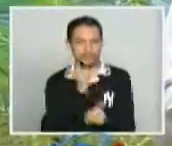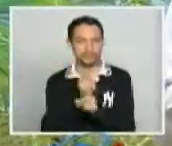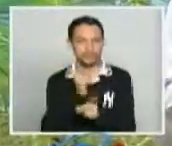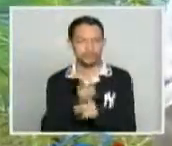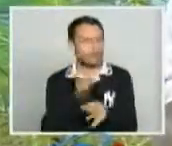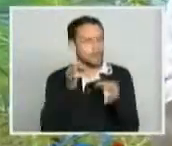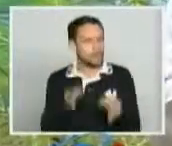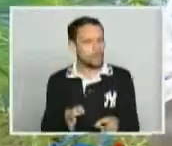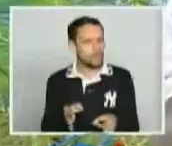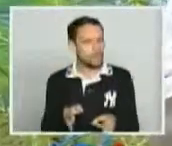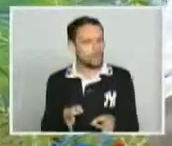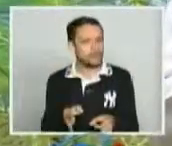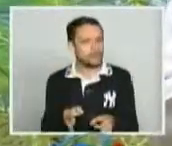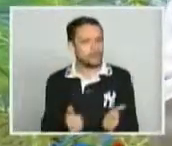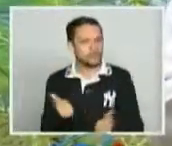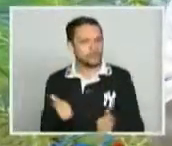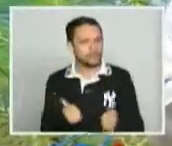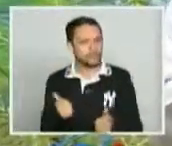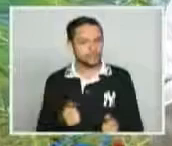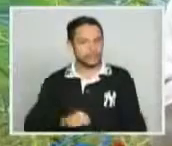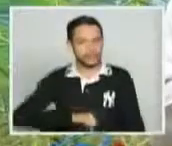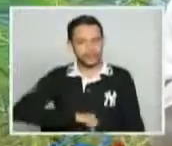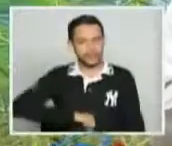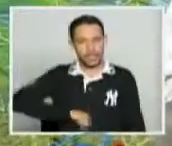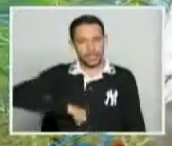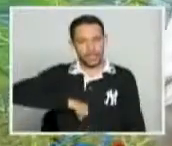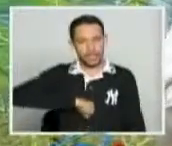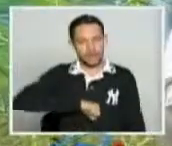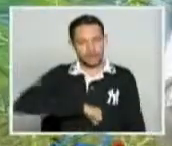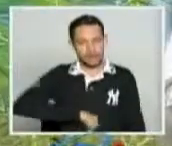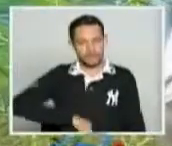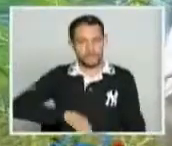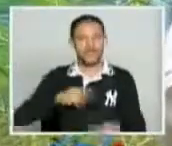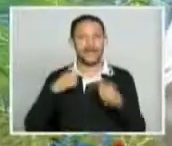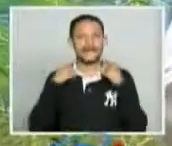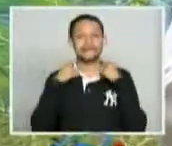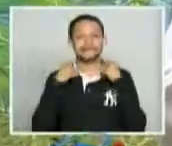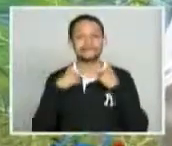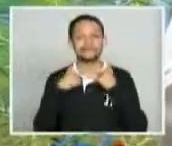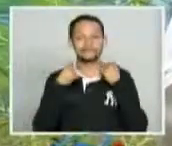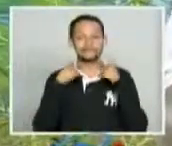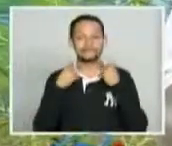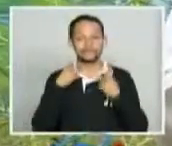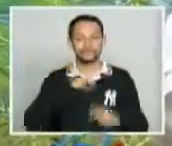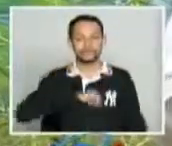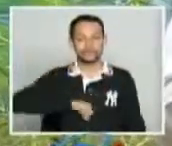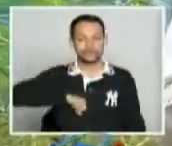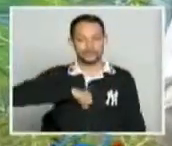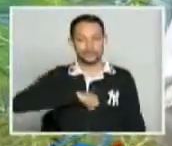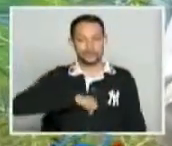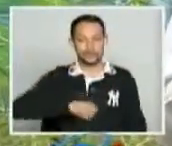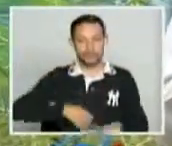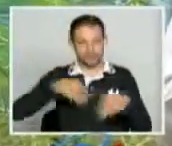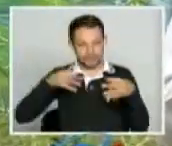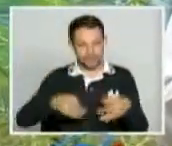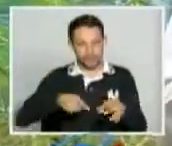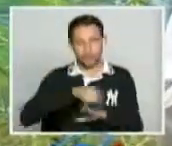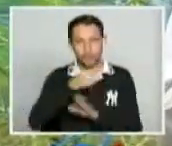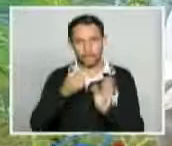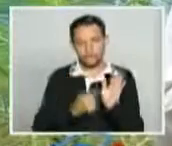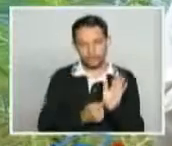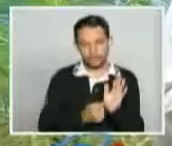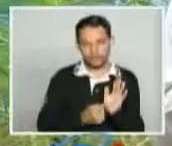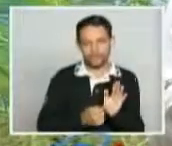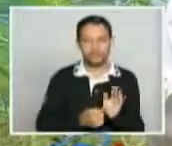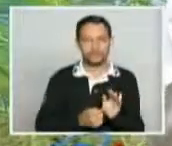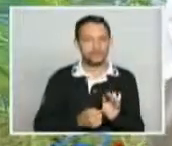llama una ecografía diagnóstica preventiva y hacemos desde el cuello hasta los testículos en el hombre, desde el cuello